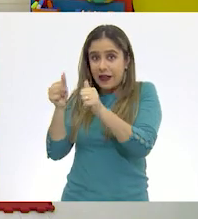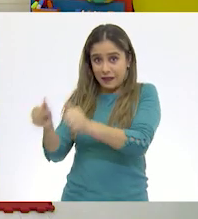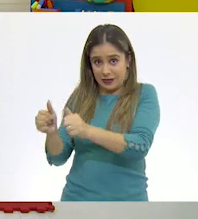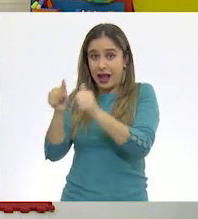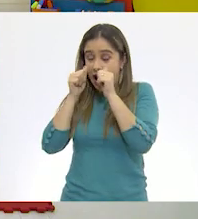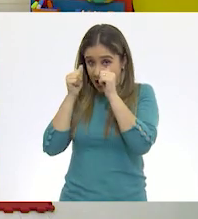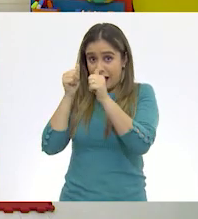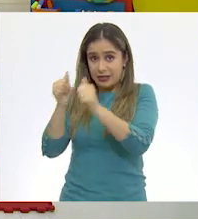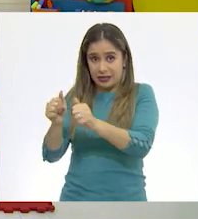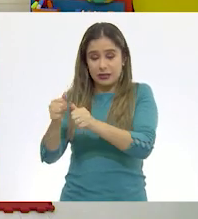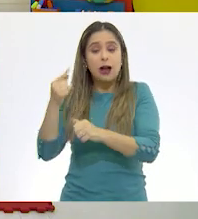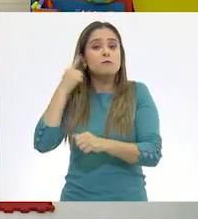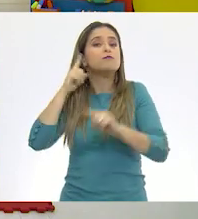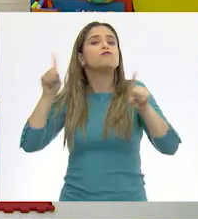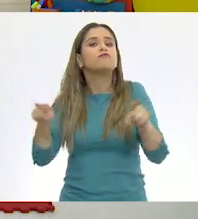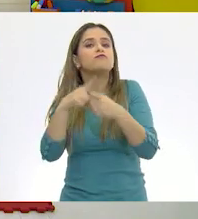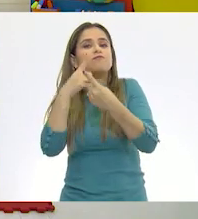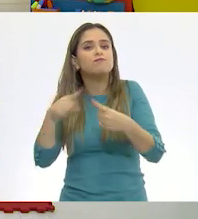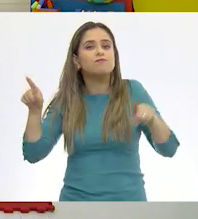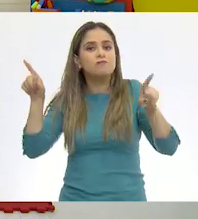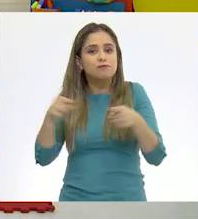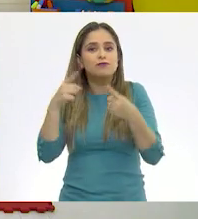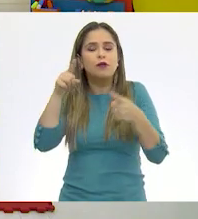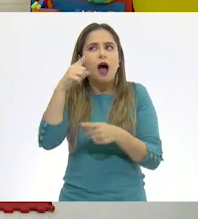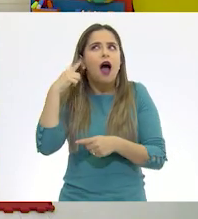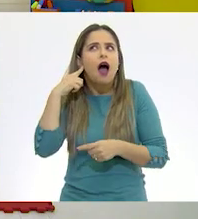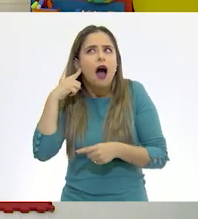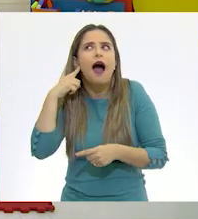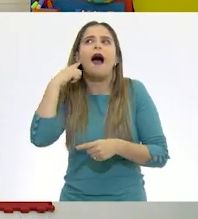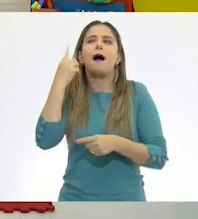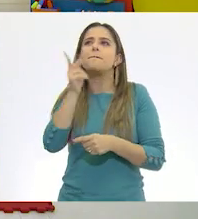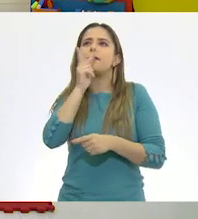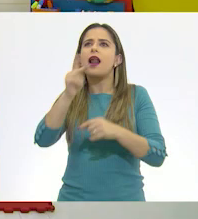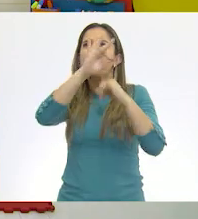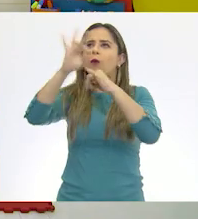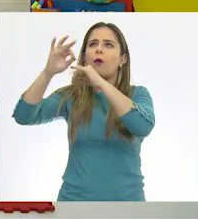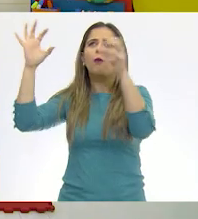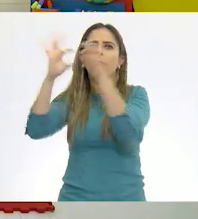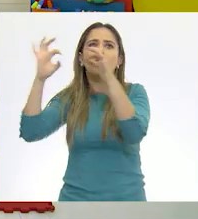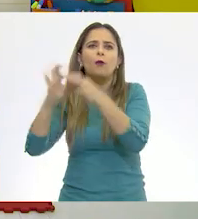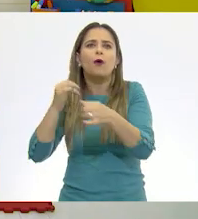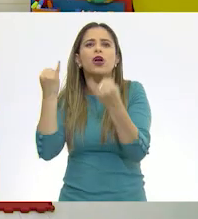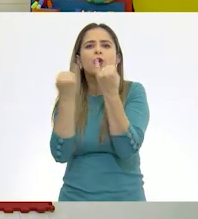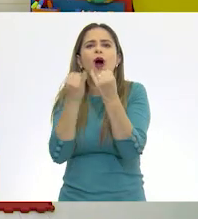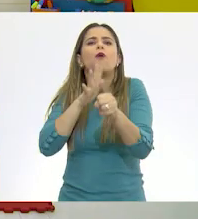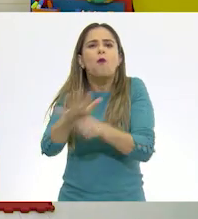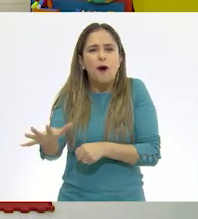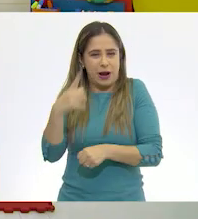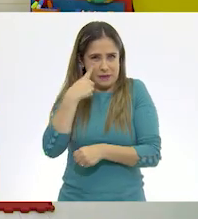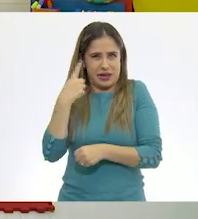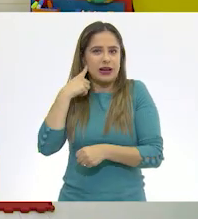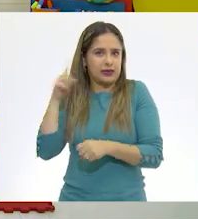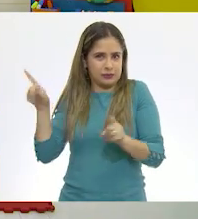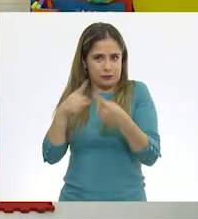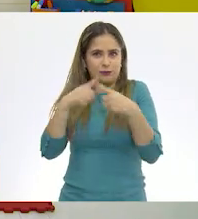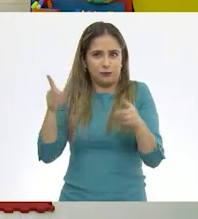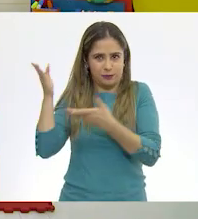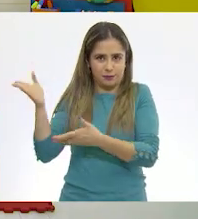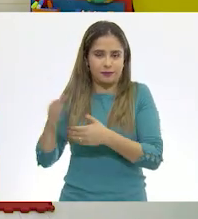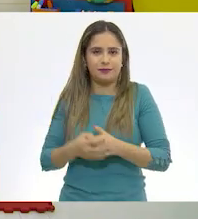atentas y atentos. Vamos a escucharla intentando reconocer las rimas. ¡Que suene la música!